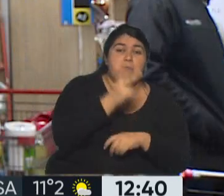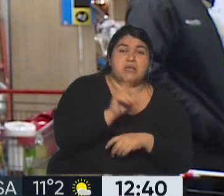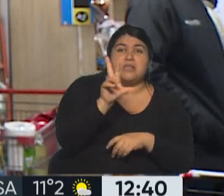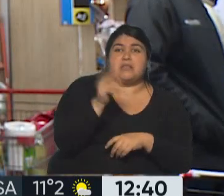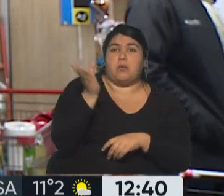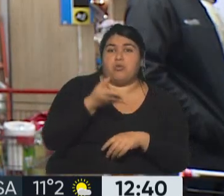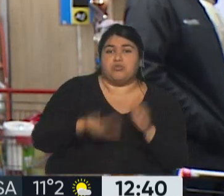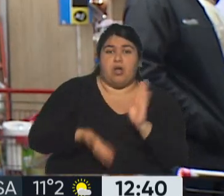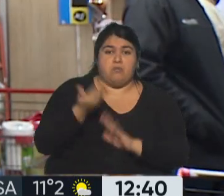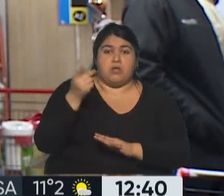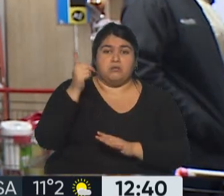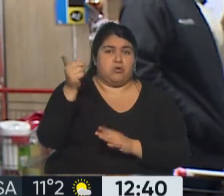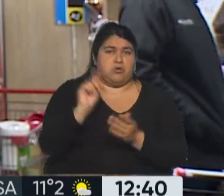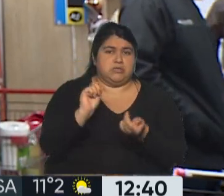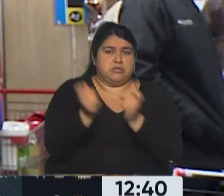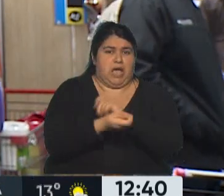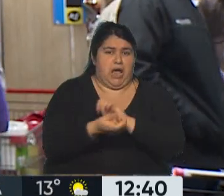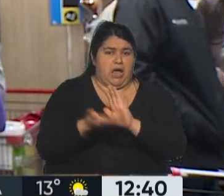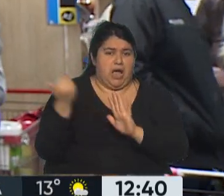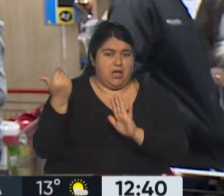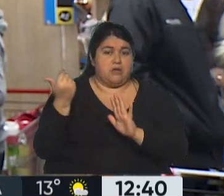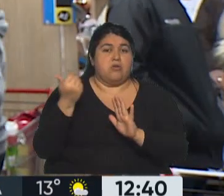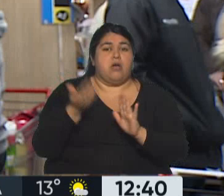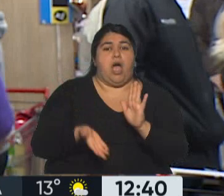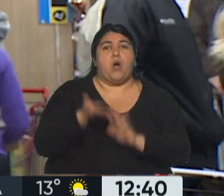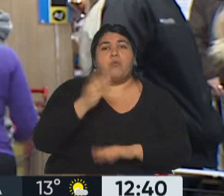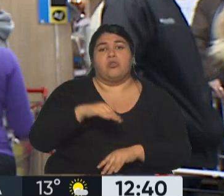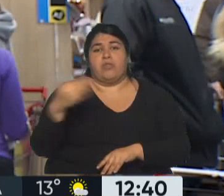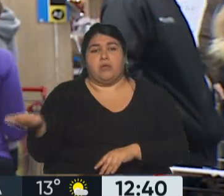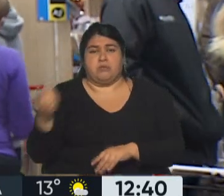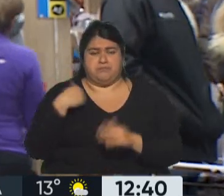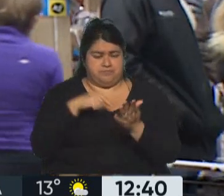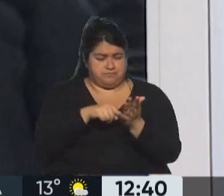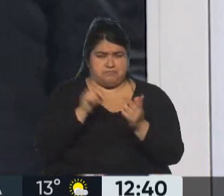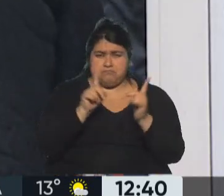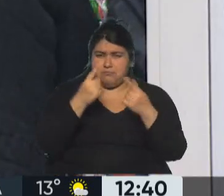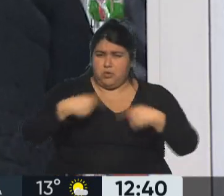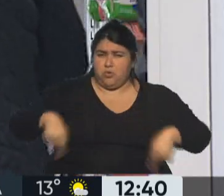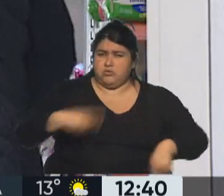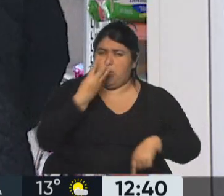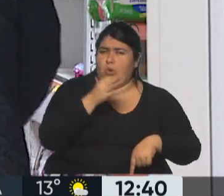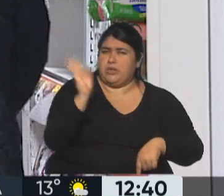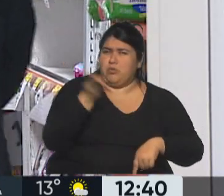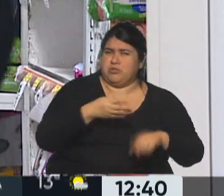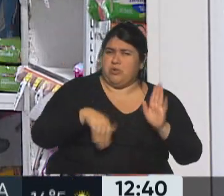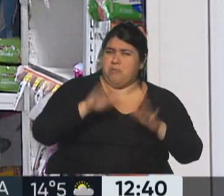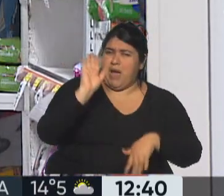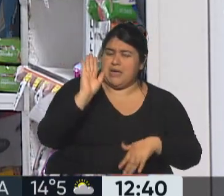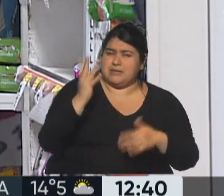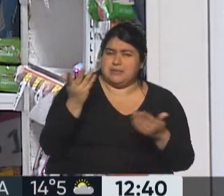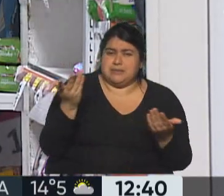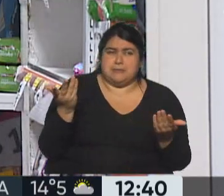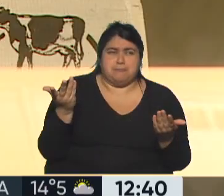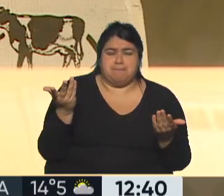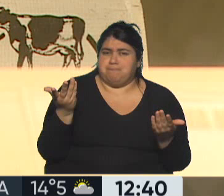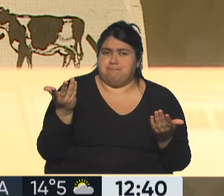30%. Las sacaron inmediatamente, al aumento después, nos quedaban en algunos artículos el 40% de